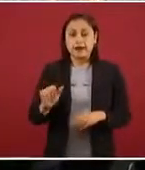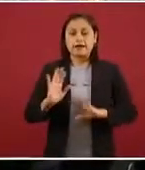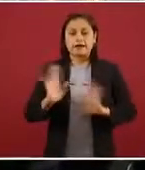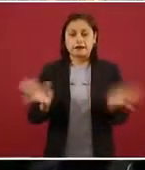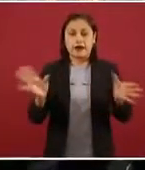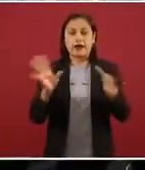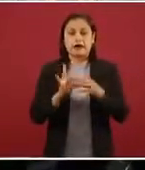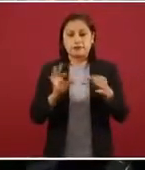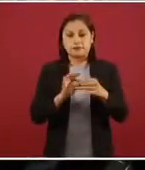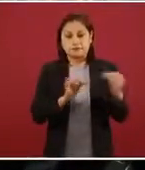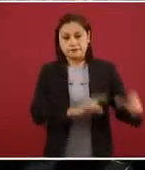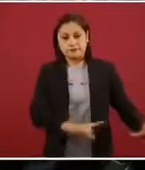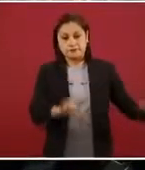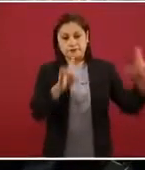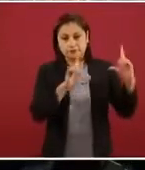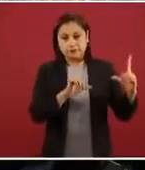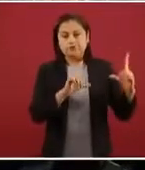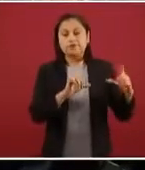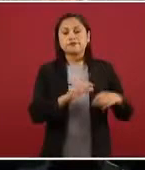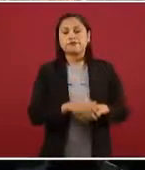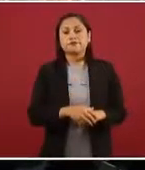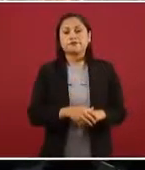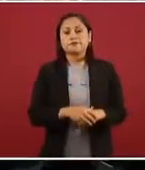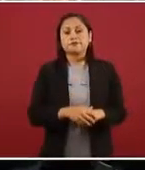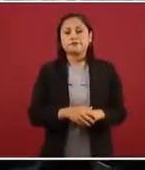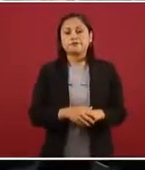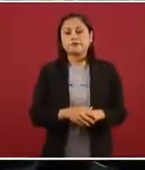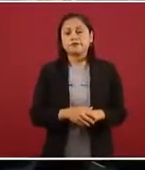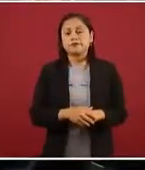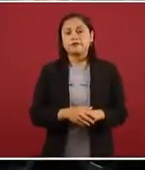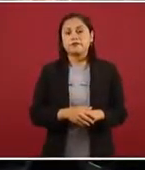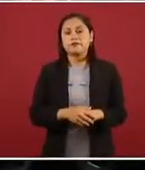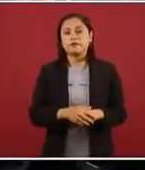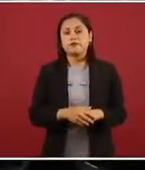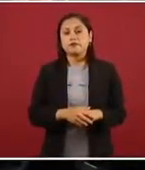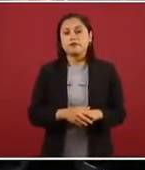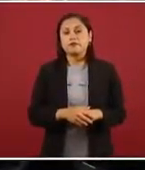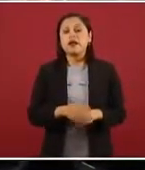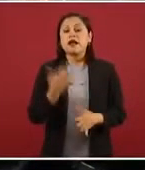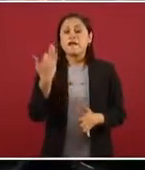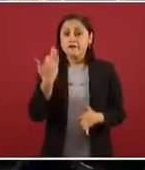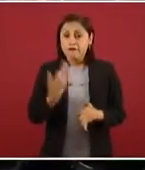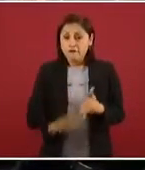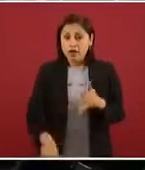todavía tenemos que entregar recursos en efectivo.